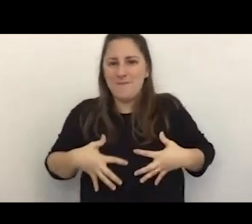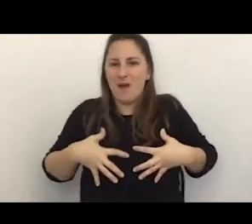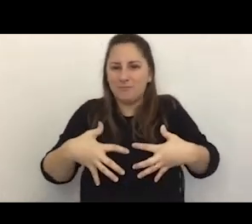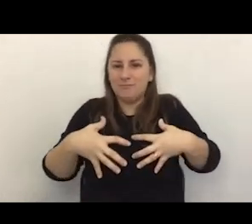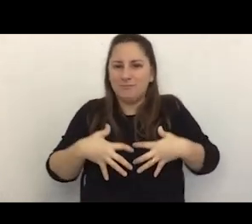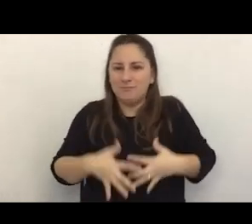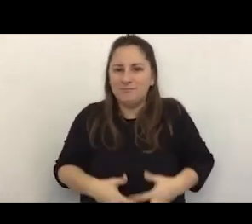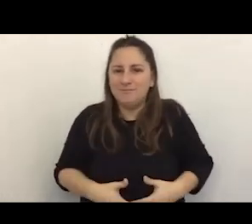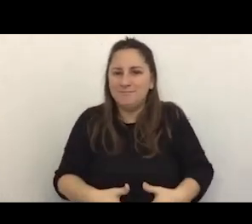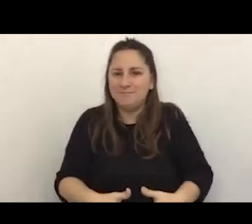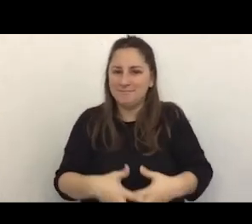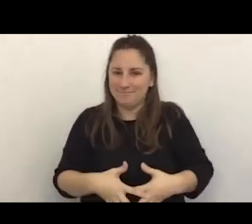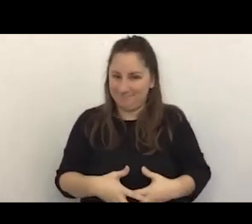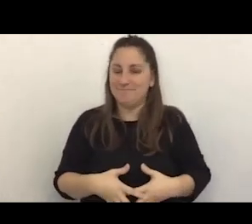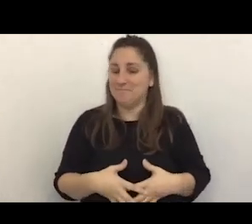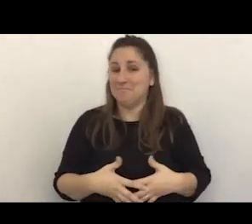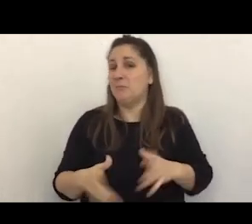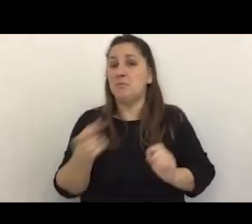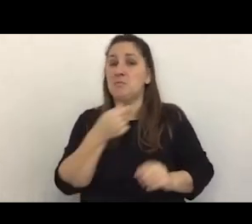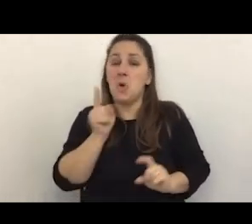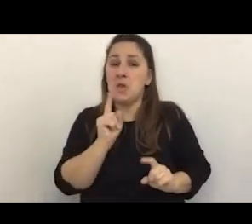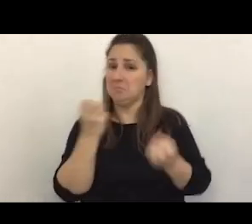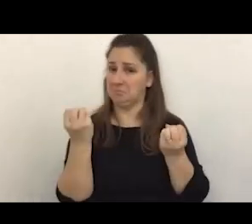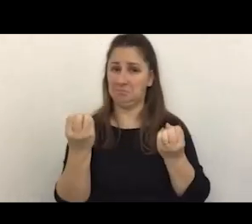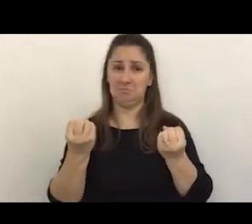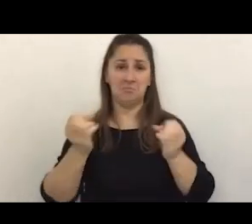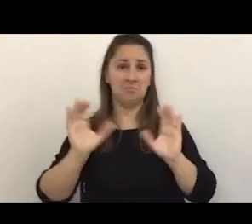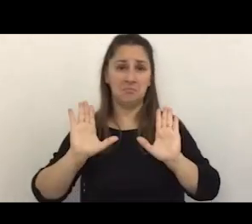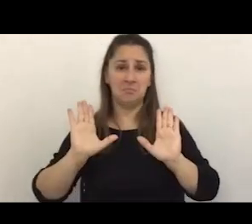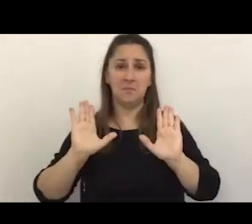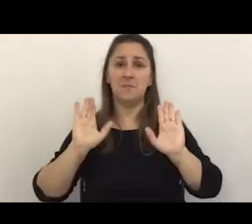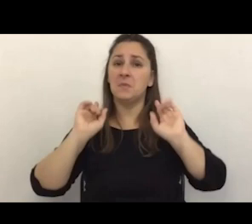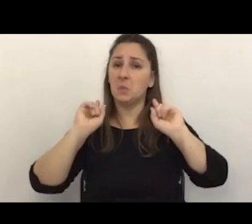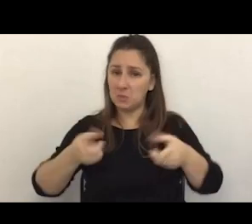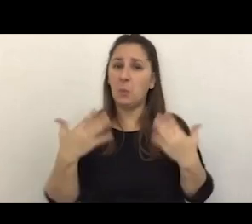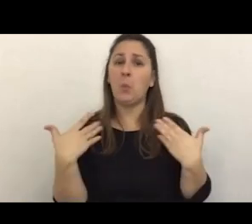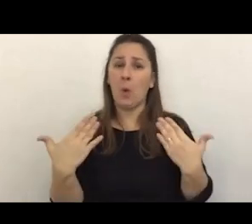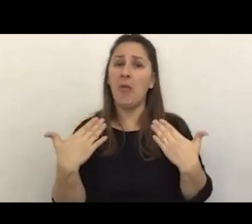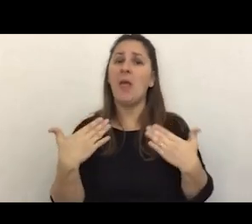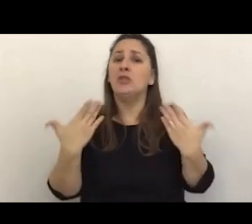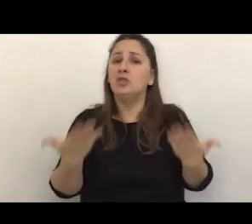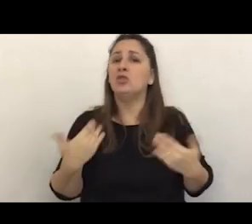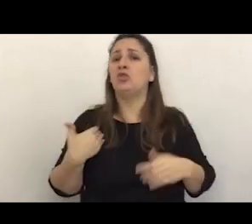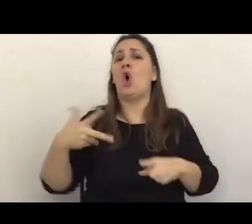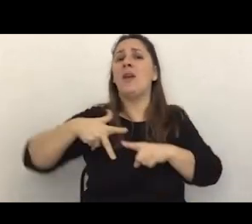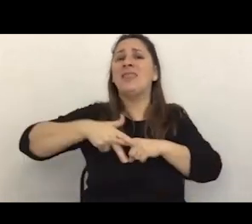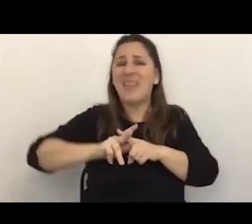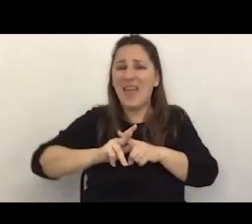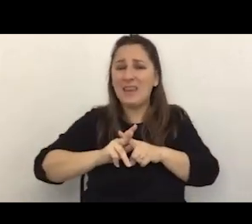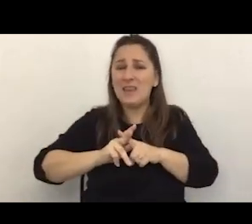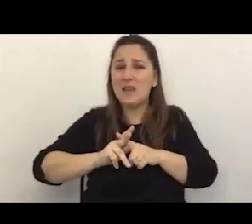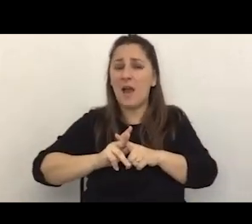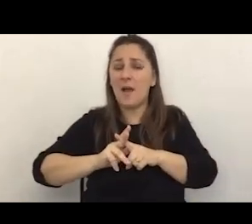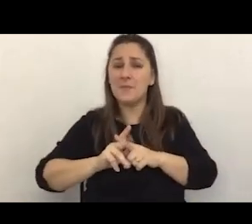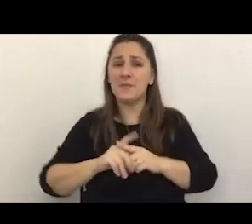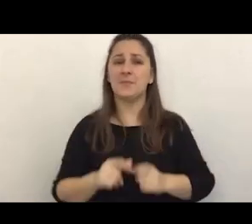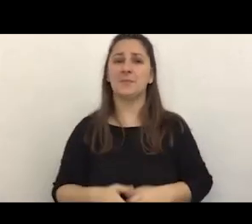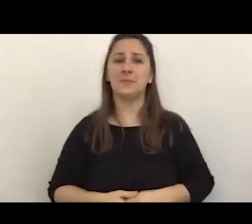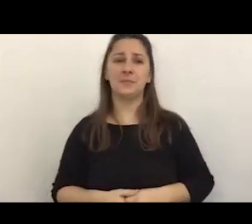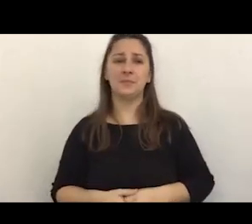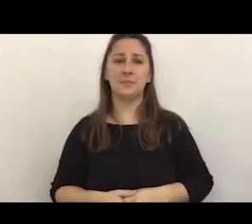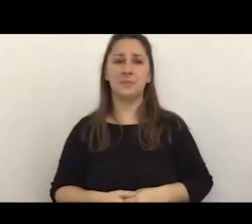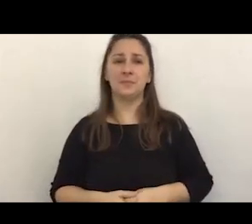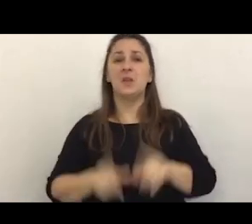concebir y luego dar a luz. Entonces, en ese contexto yo puedo acceder a una técnica, aun cuando yo